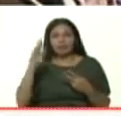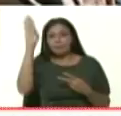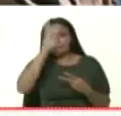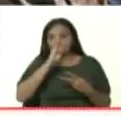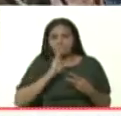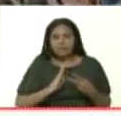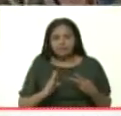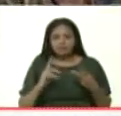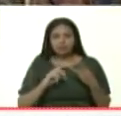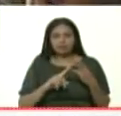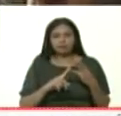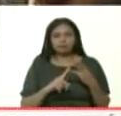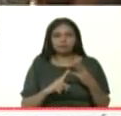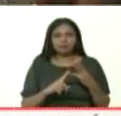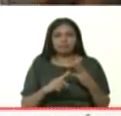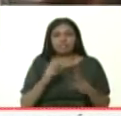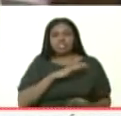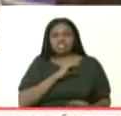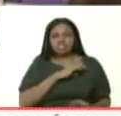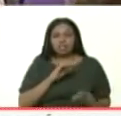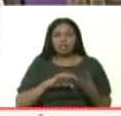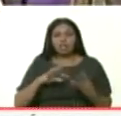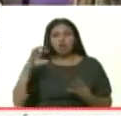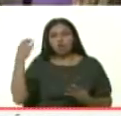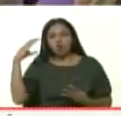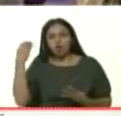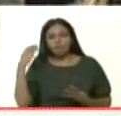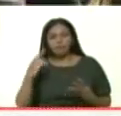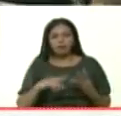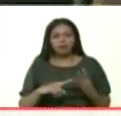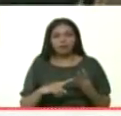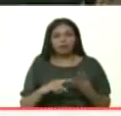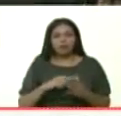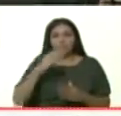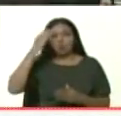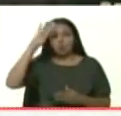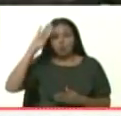Brasil, Chile, Colombia, Cuba,